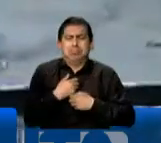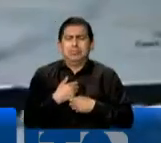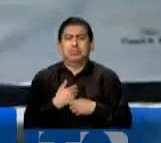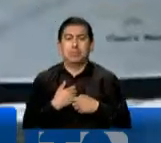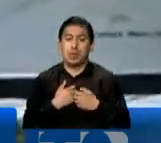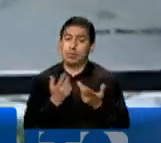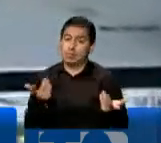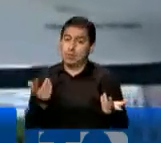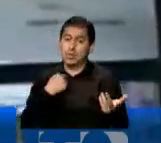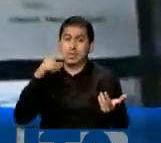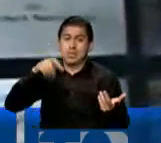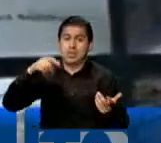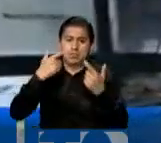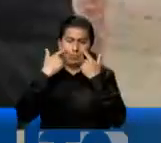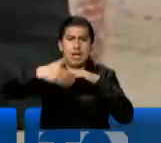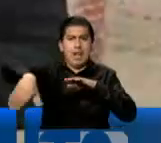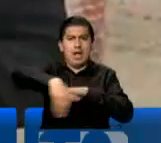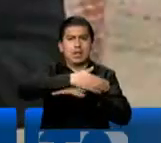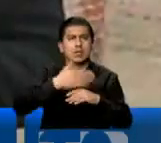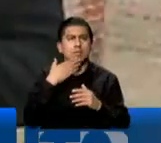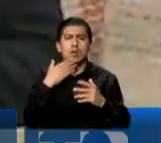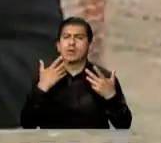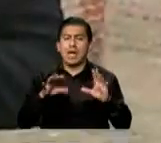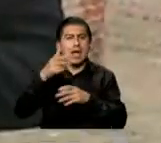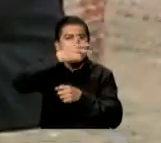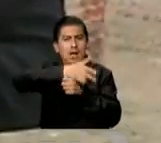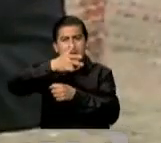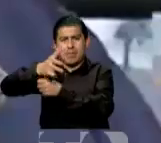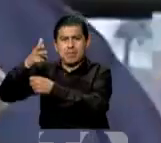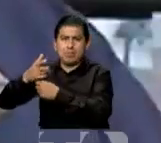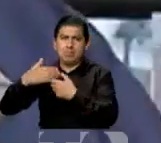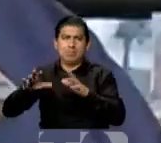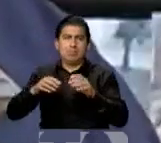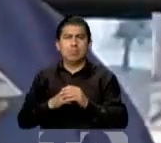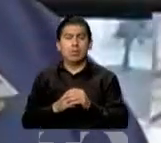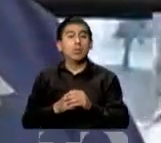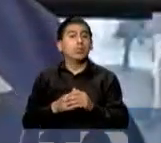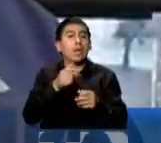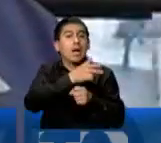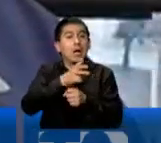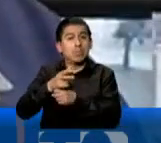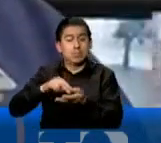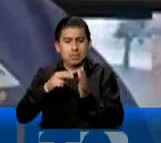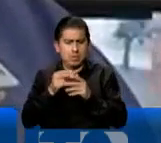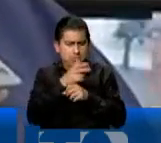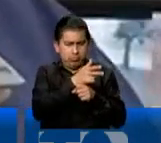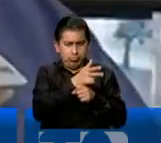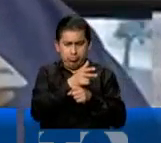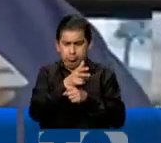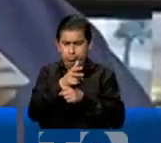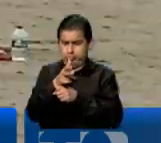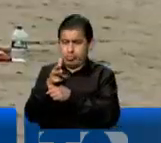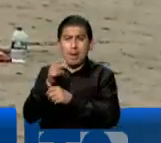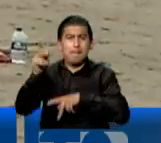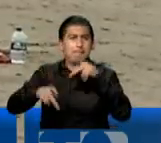el cumplimiento, sobre todo en las playas, se han instalado cámaras con megafonía. San Mateo, una cámara con megafonía en la playa